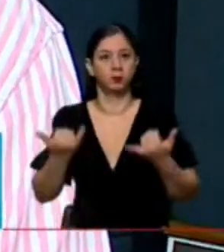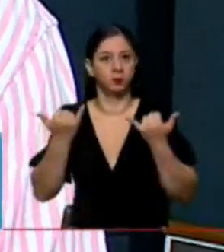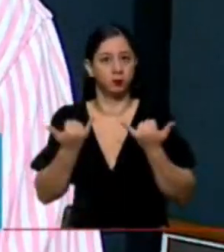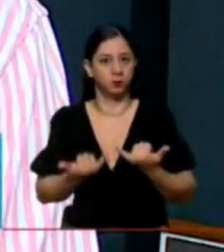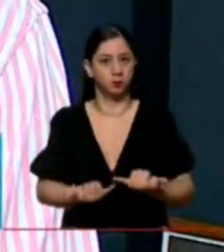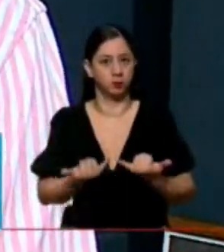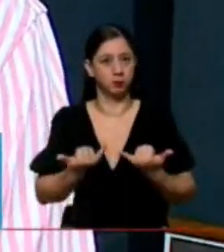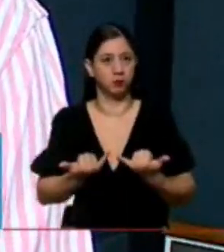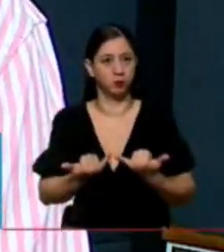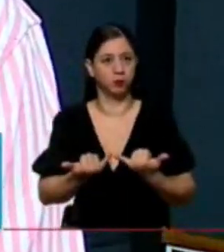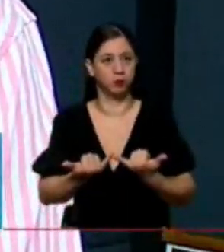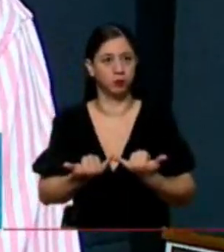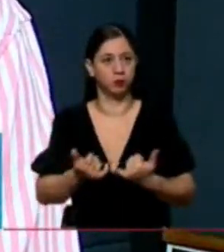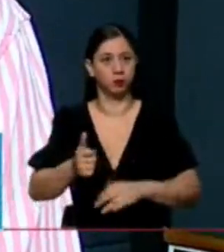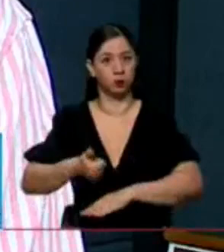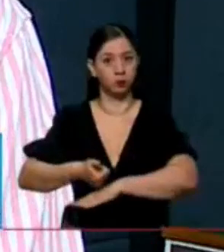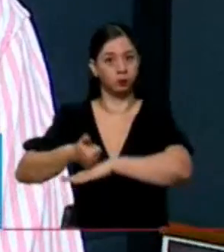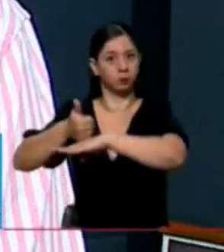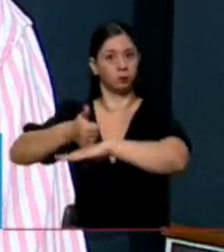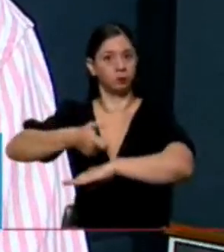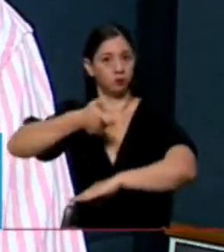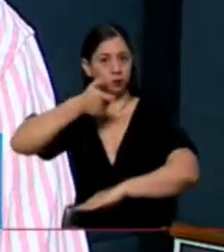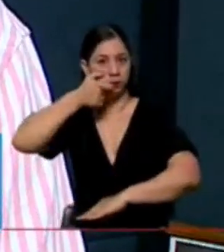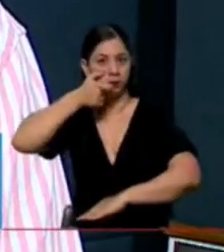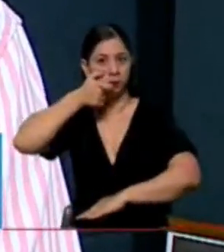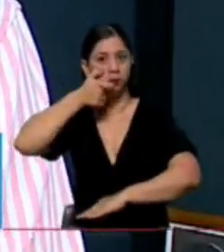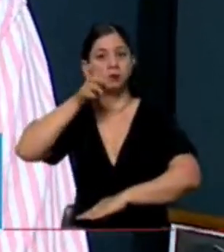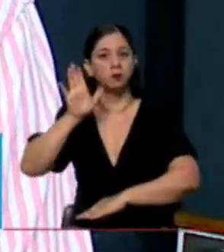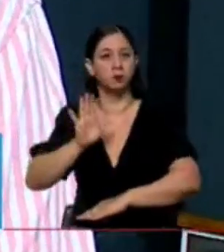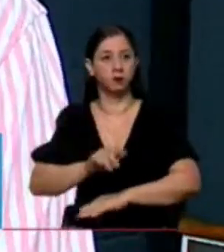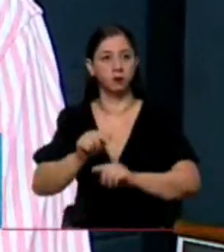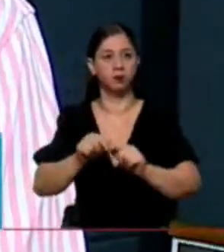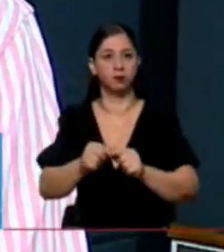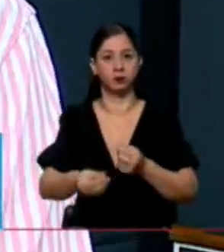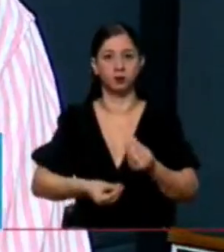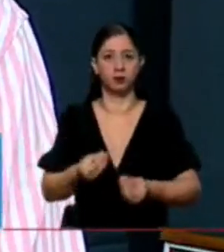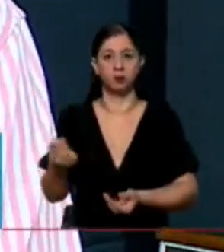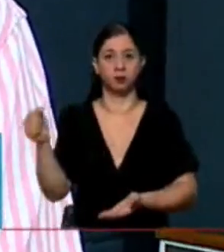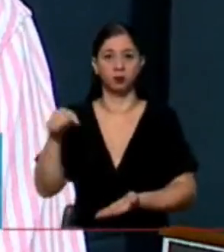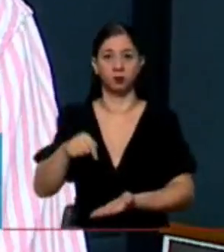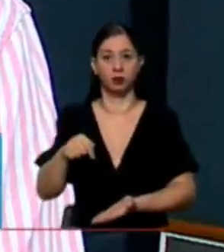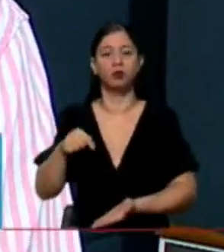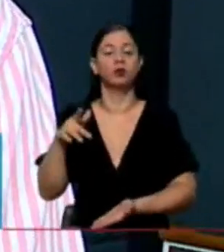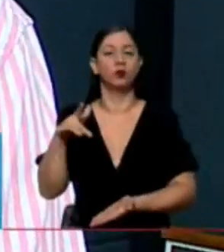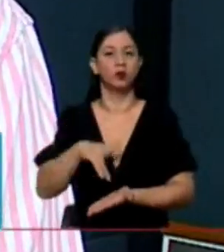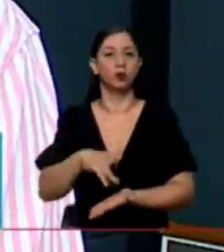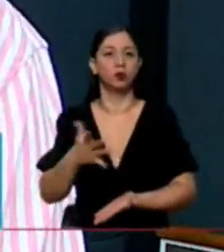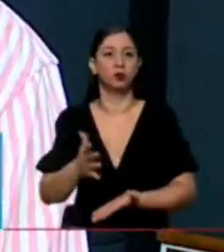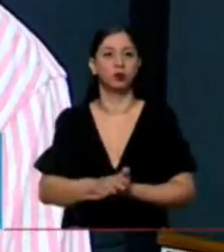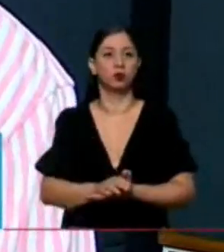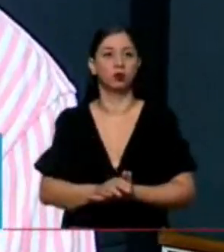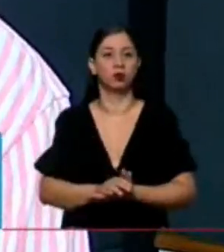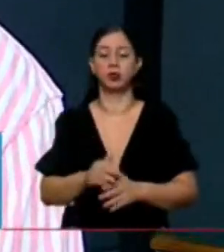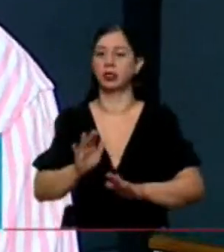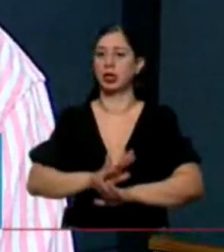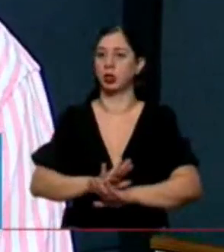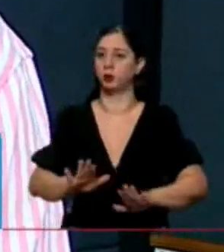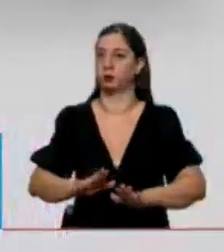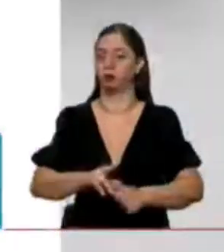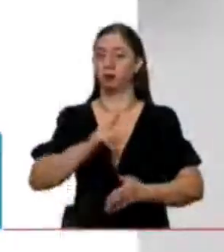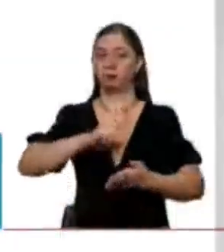Actualmente el inspector tenía previsto, si la memoria no me traiciona, para hoy una diligencia. Esa diligencia fue